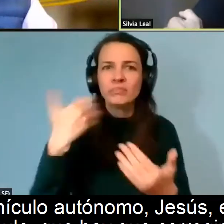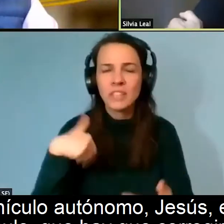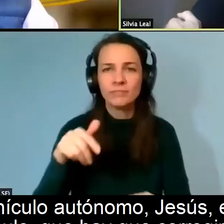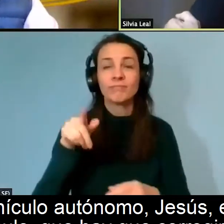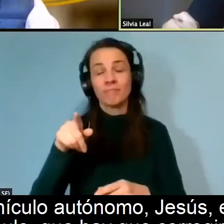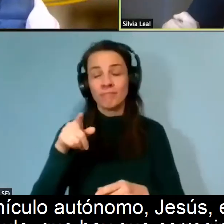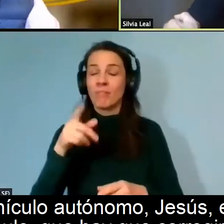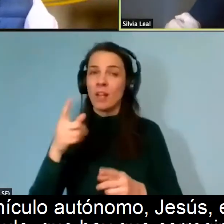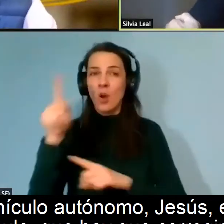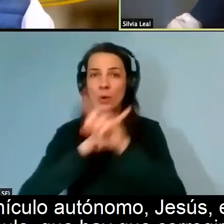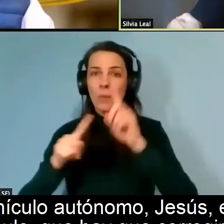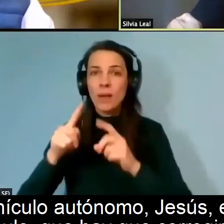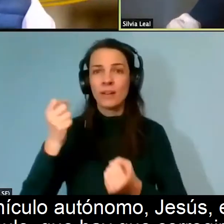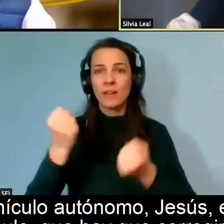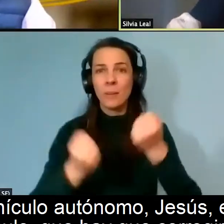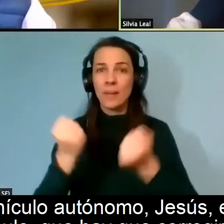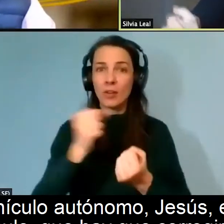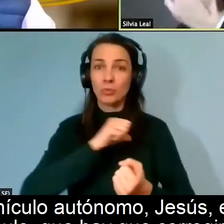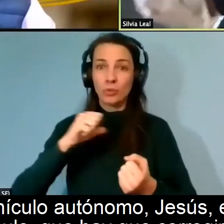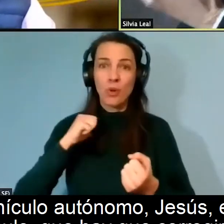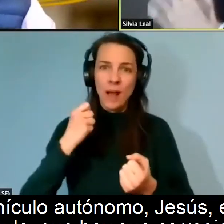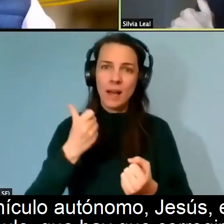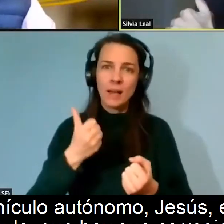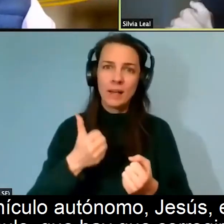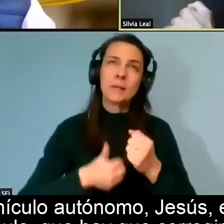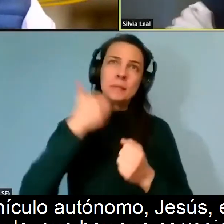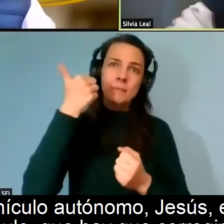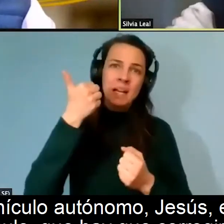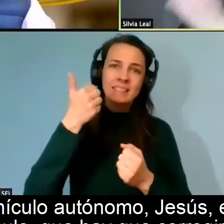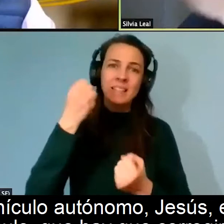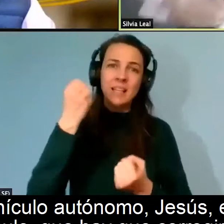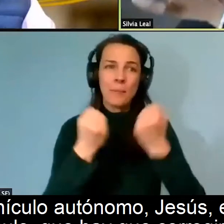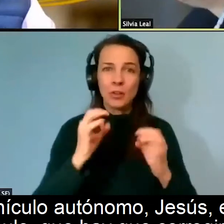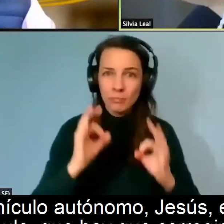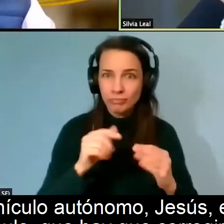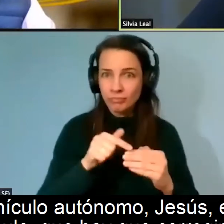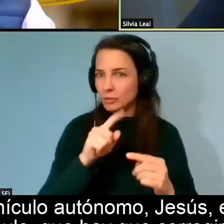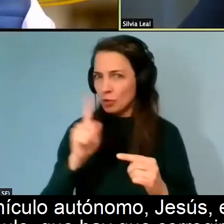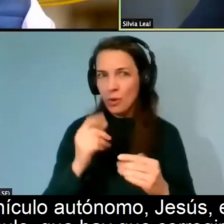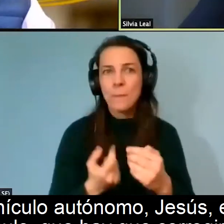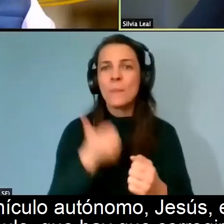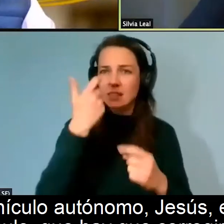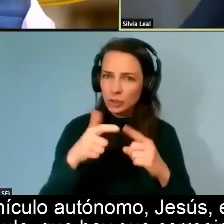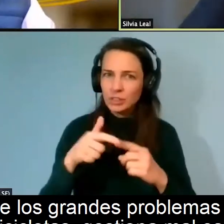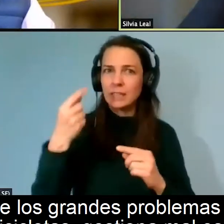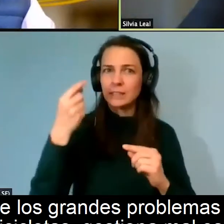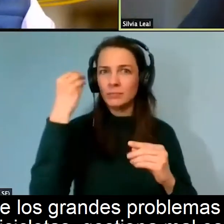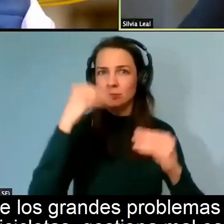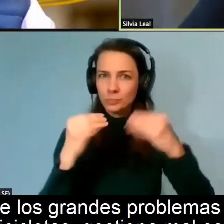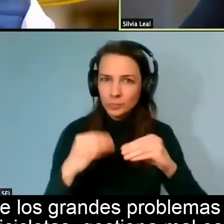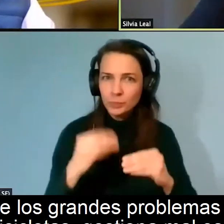vehículo autónomo, Jesús, es más allá del propio vehículo, que efectivamente hay que corregir cosas, ¿no? Porque,